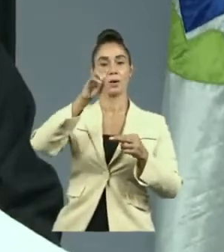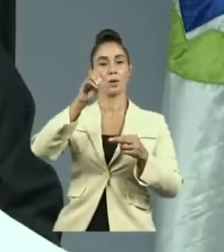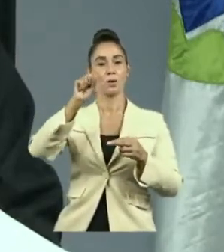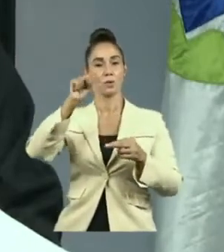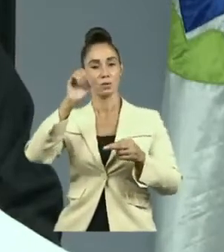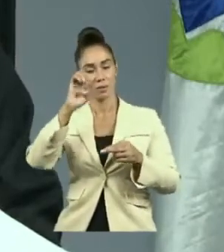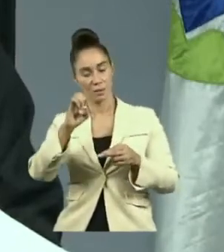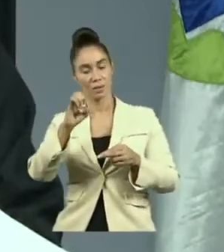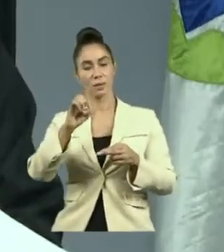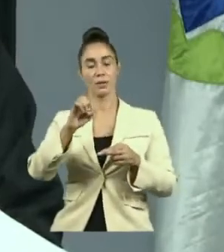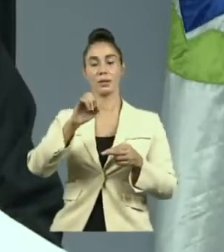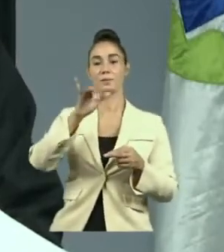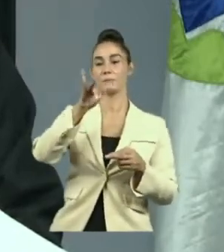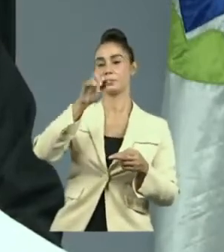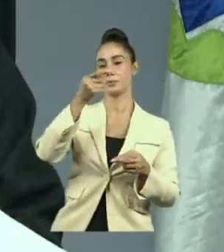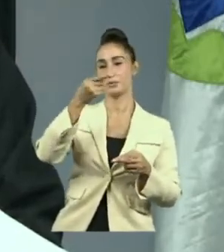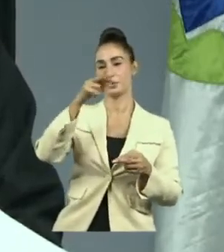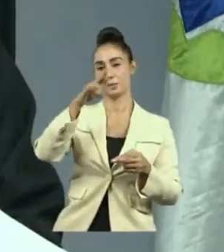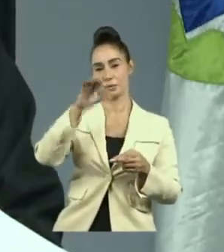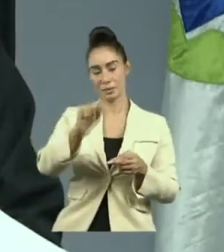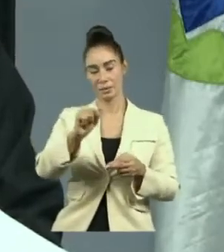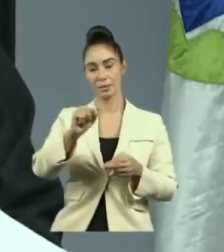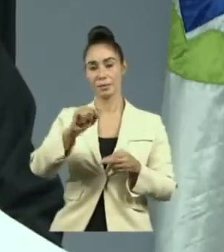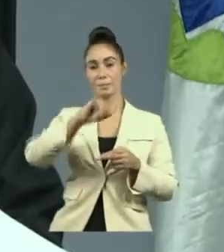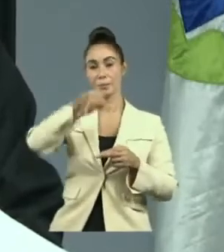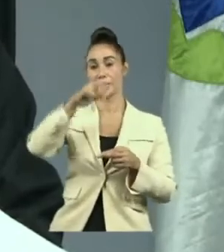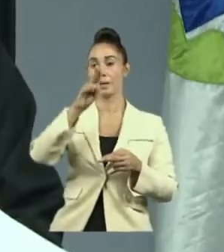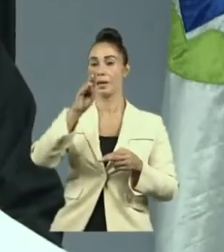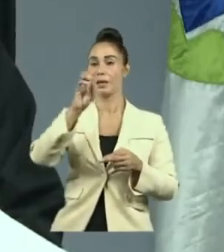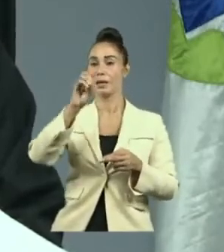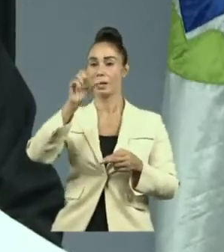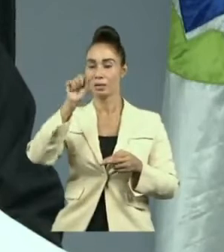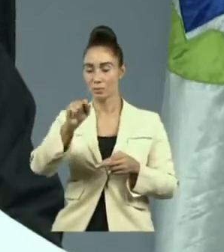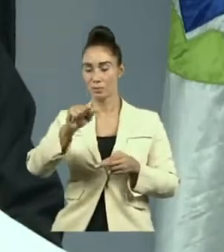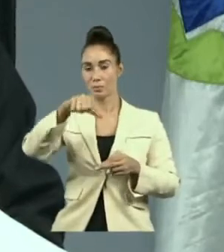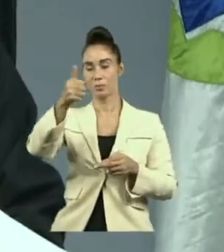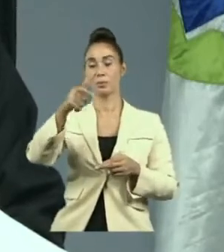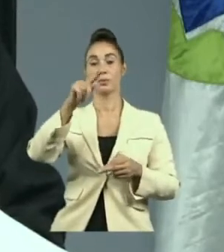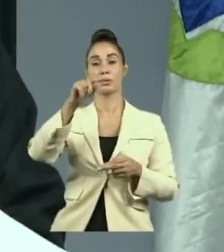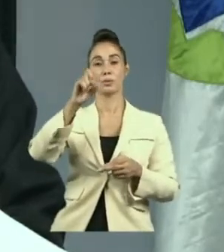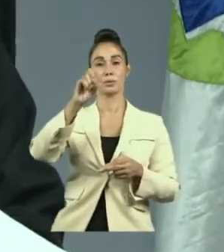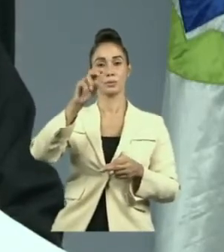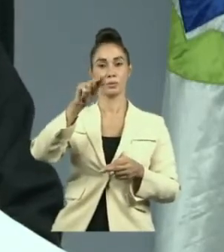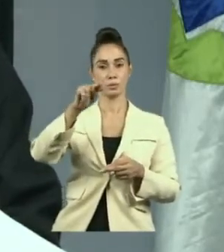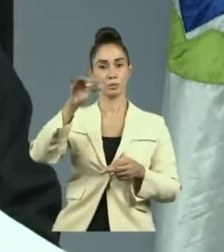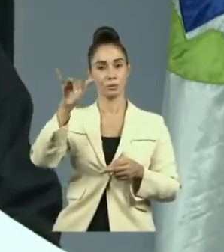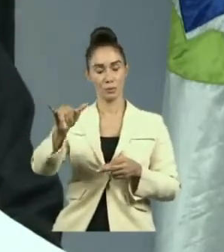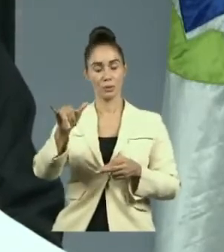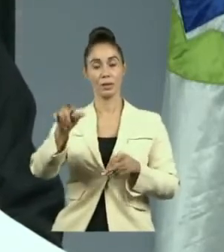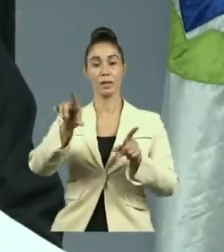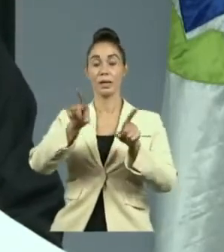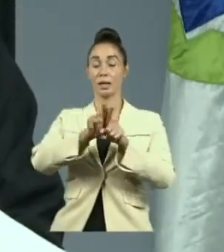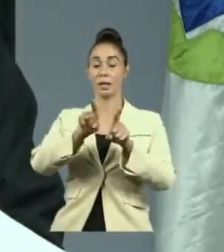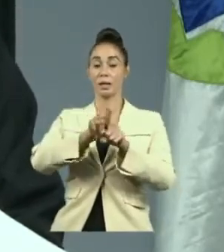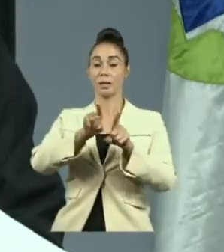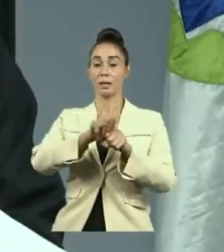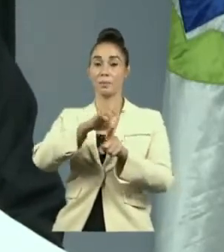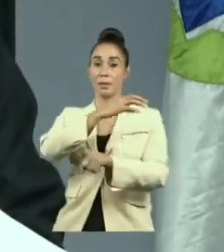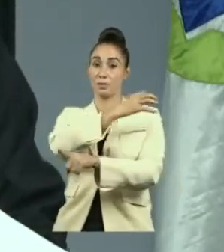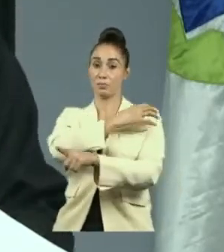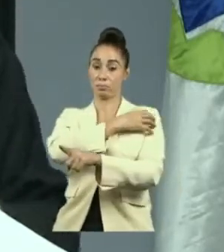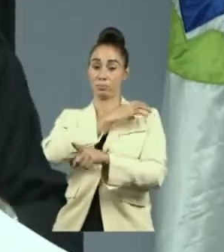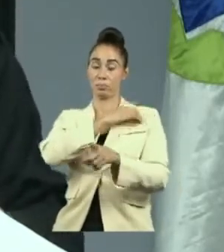spyac jesús maría aponte y toni almonte así como el alcalde de cabarete